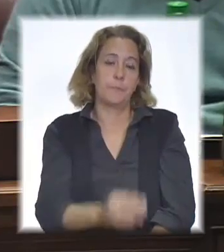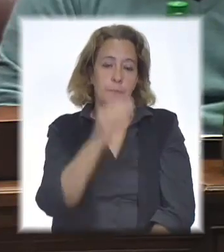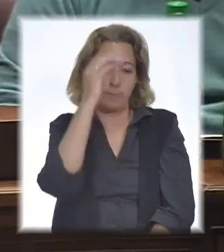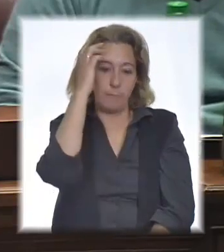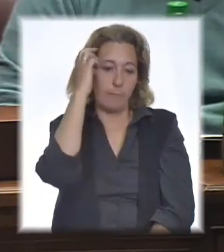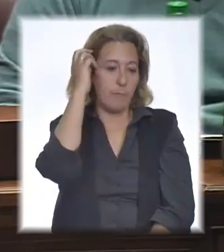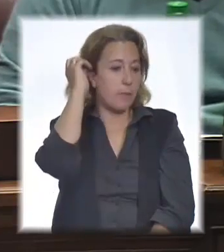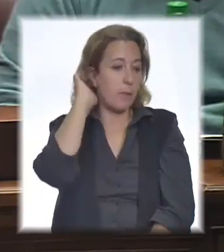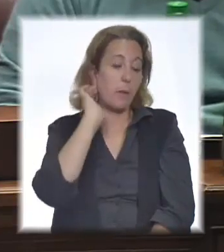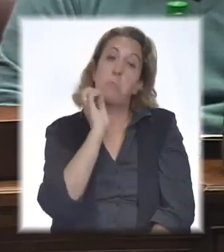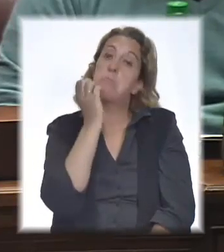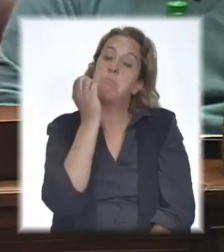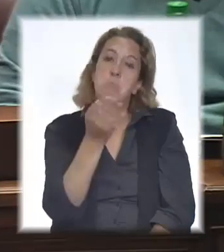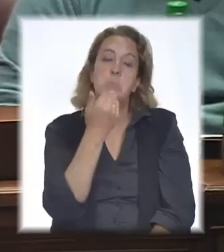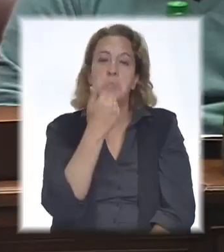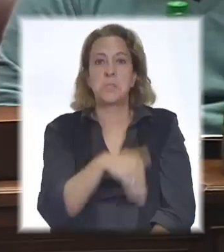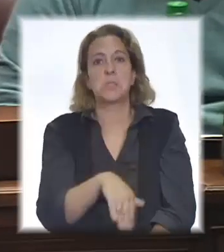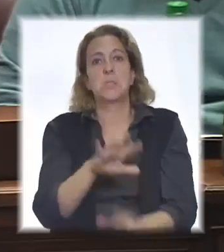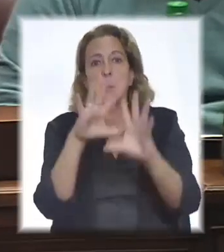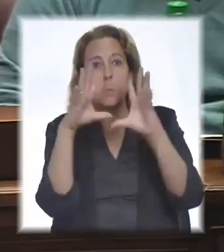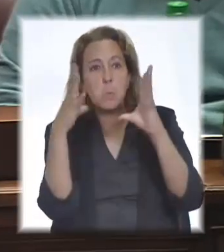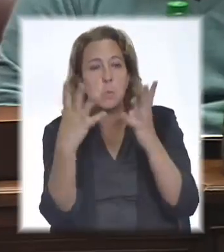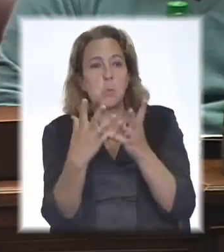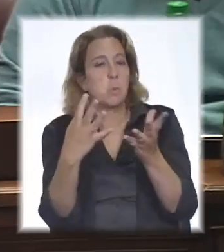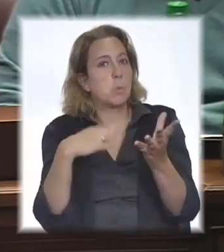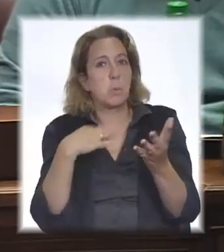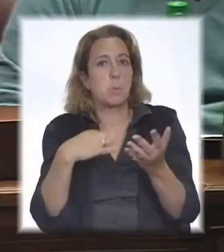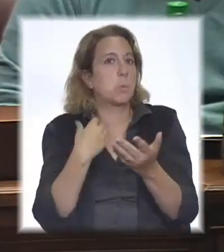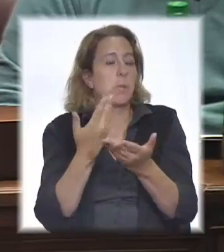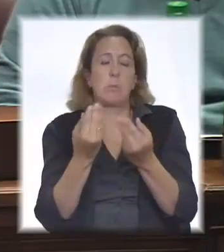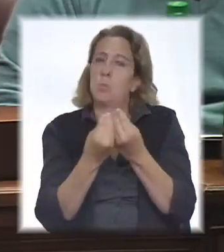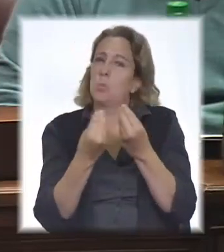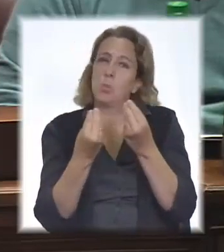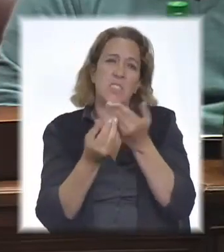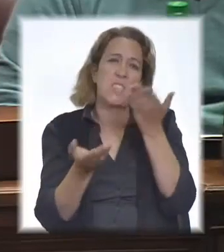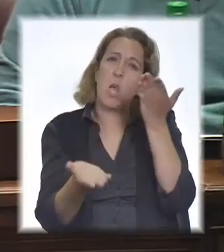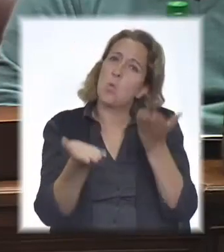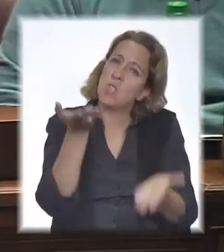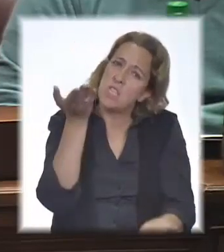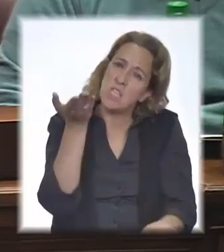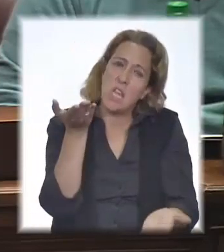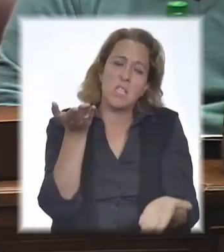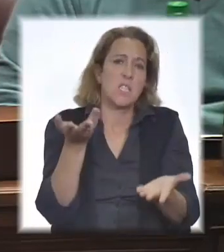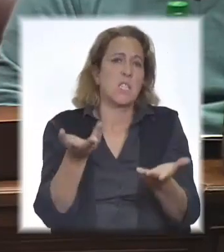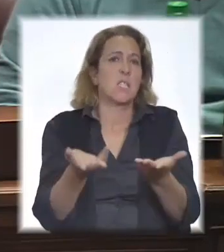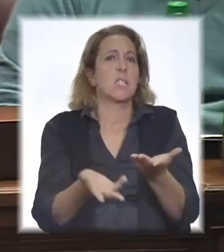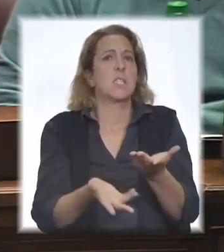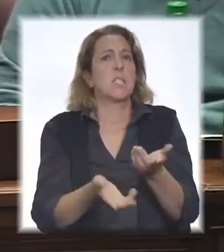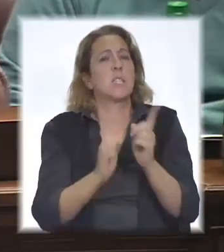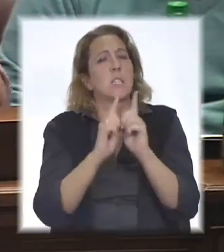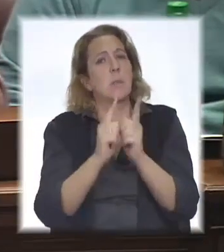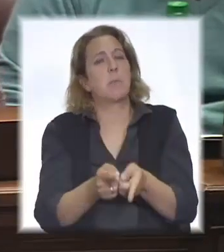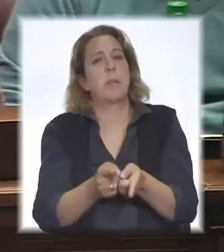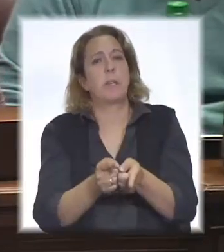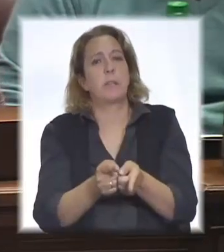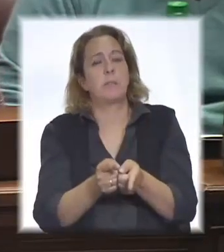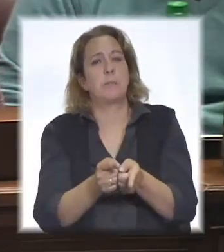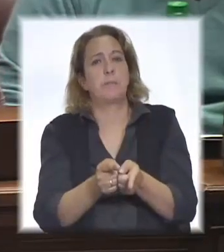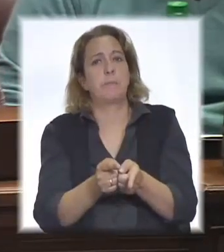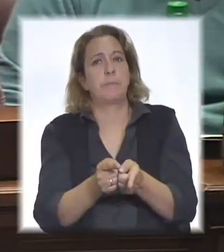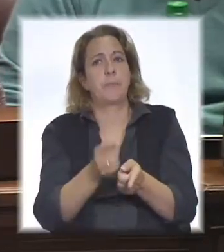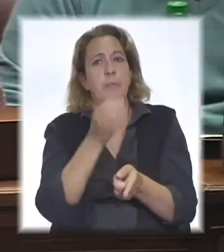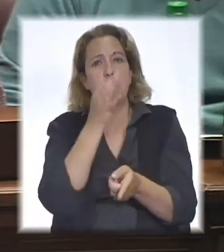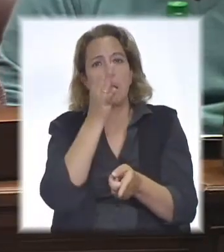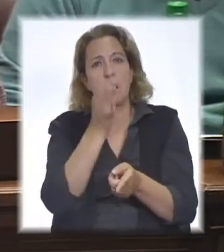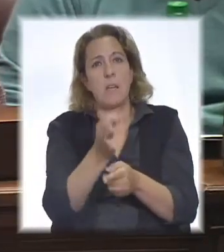porque entendían que el mundo y que vivían en un mundo plagado de injusticias plagado también diría